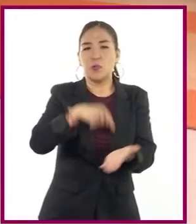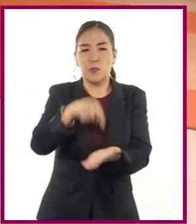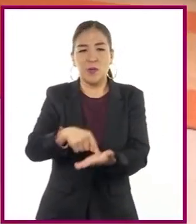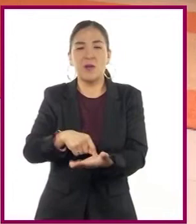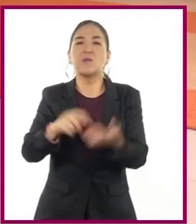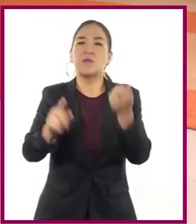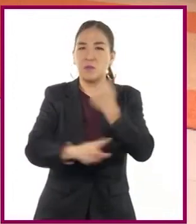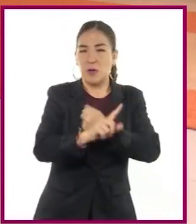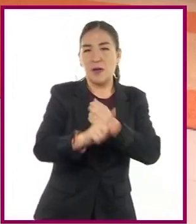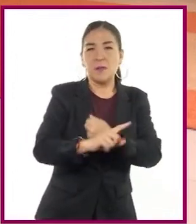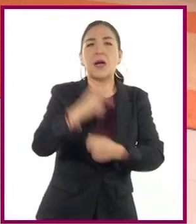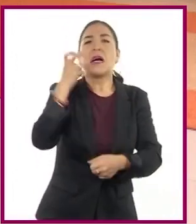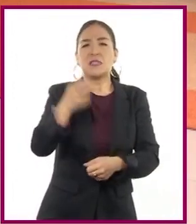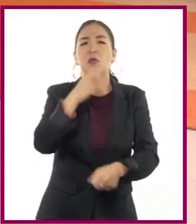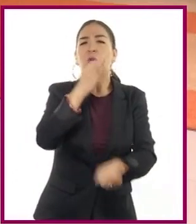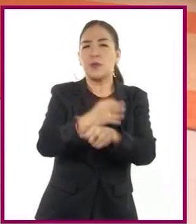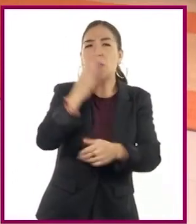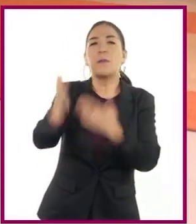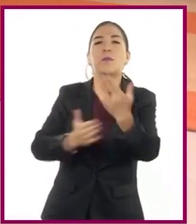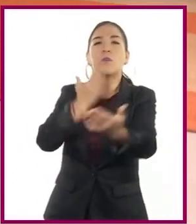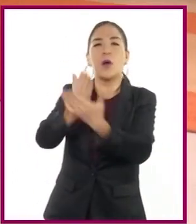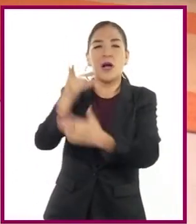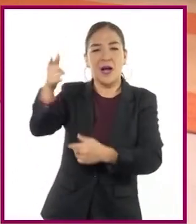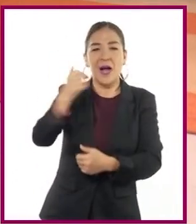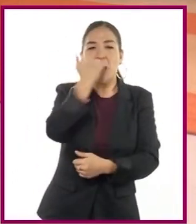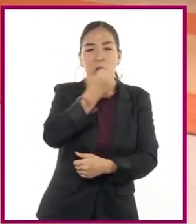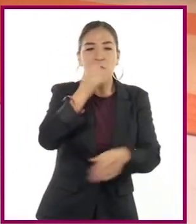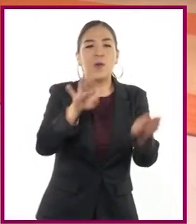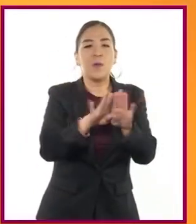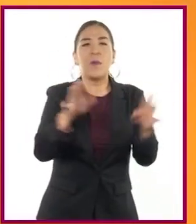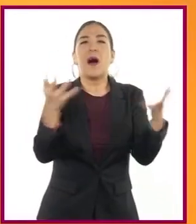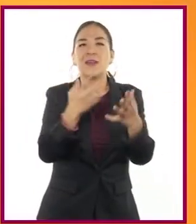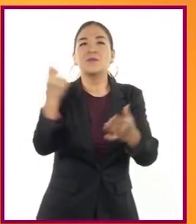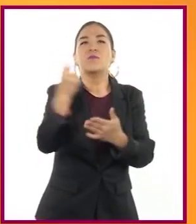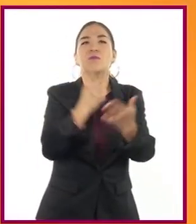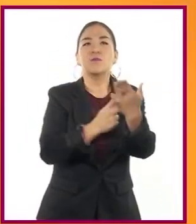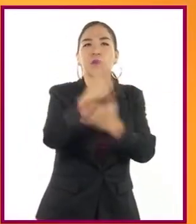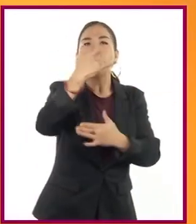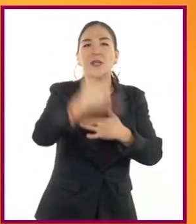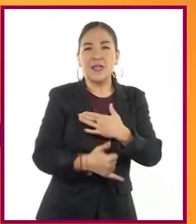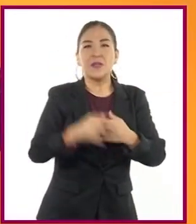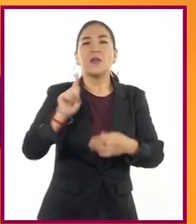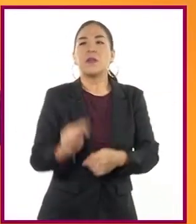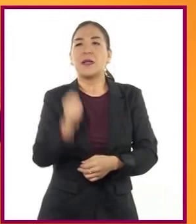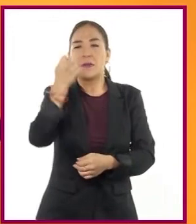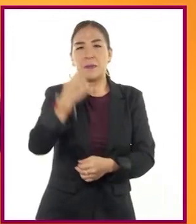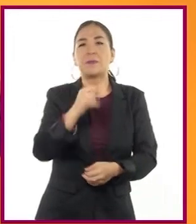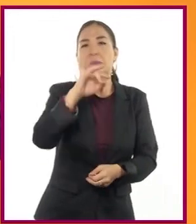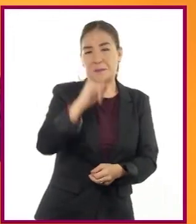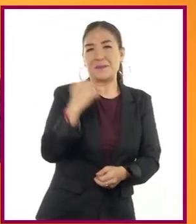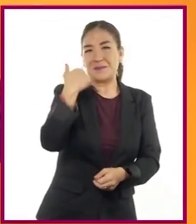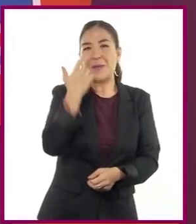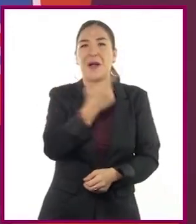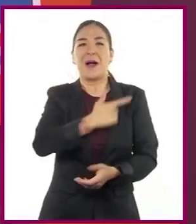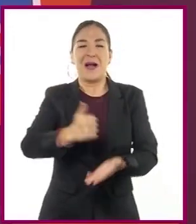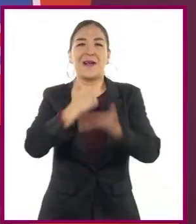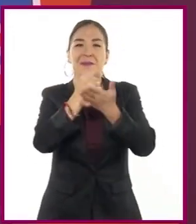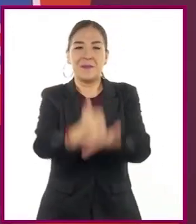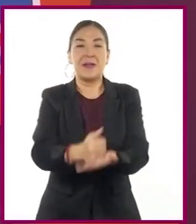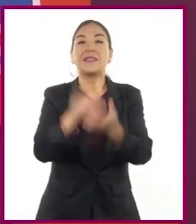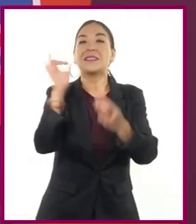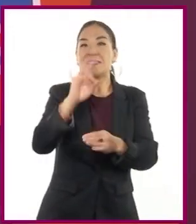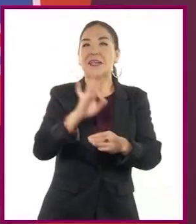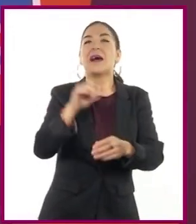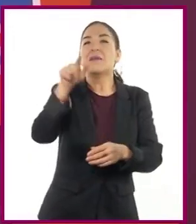que ayudemos a tu alumna desarrollando un proyecto tecnológico. ¿De verdad? Nada me gustaría más que eso, y estoy